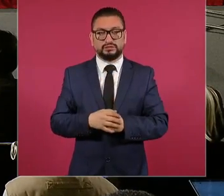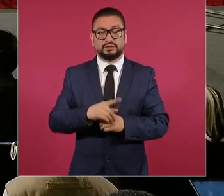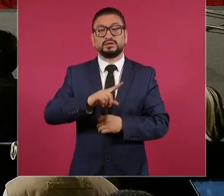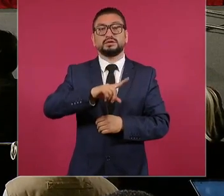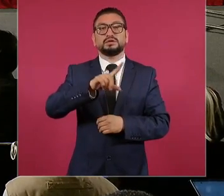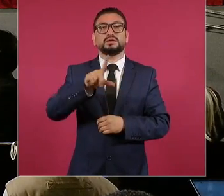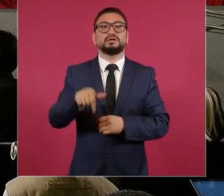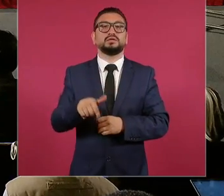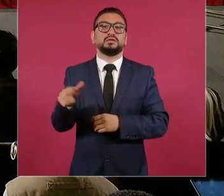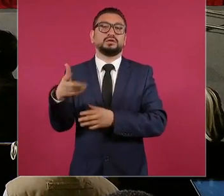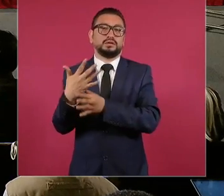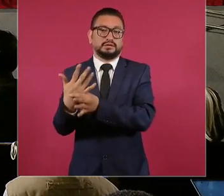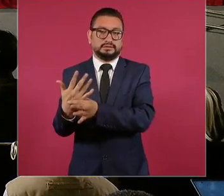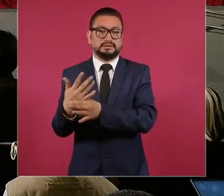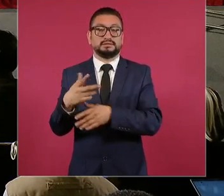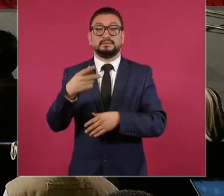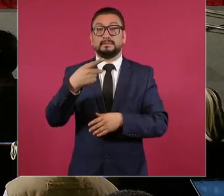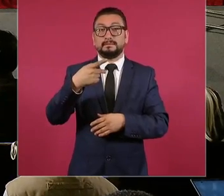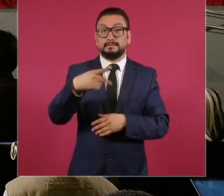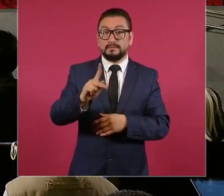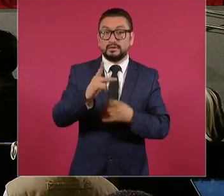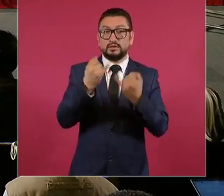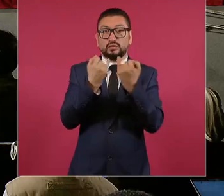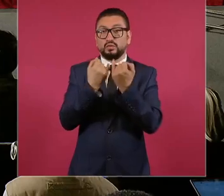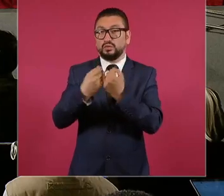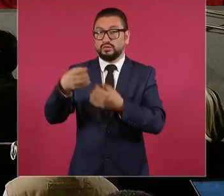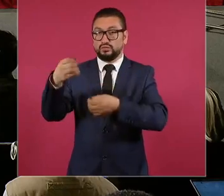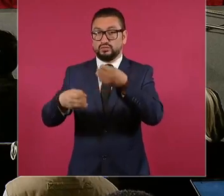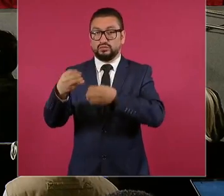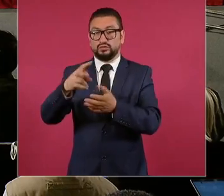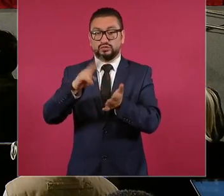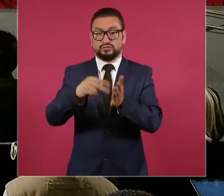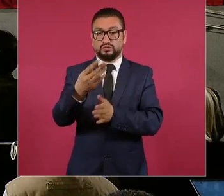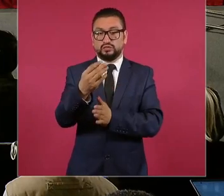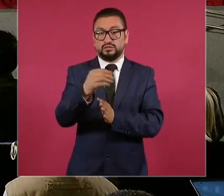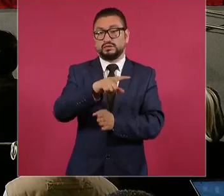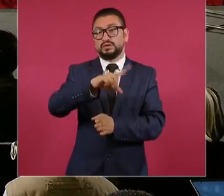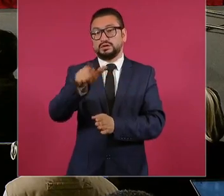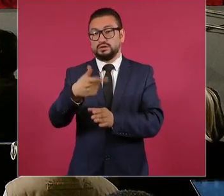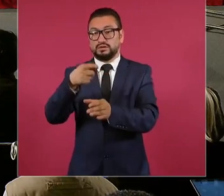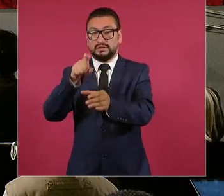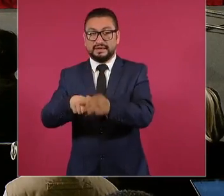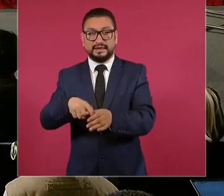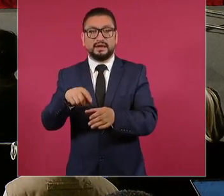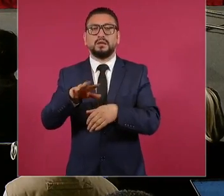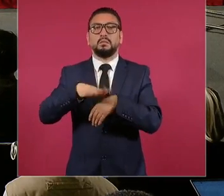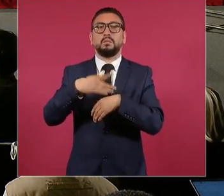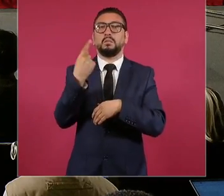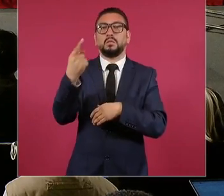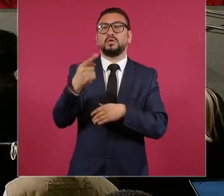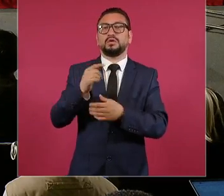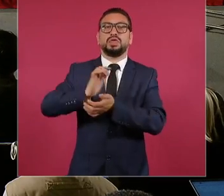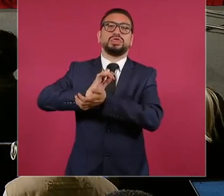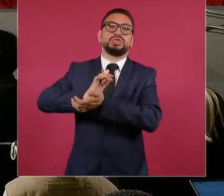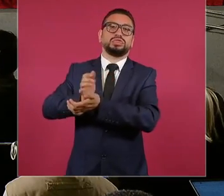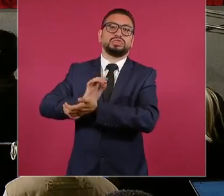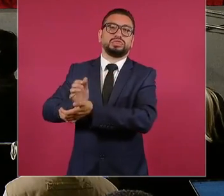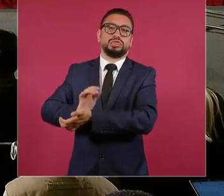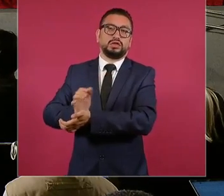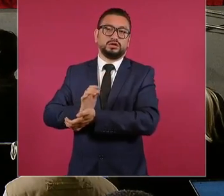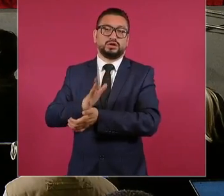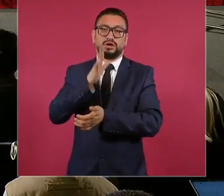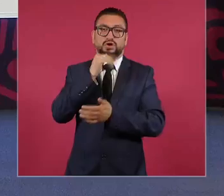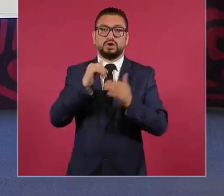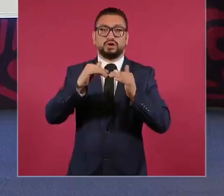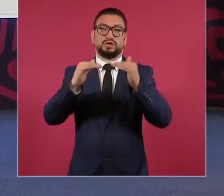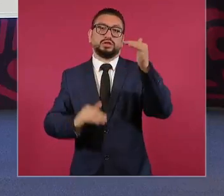después dicen, ah, pero es que tampoco a los ministros que entraron después de 2009, porque sería discriminatorio, no puede haber